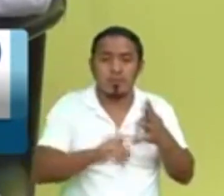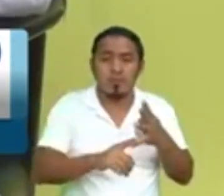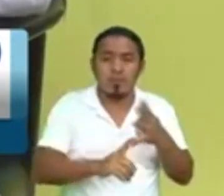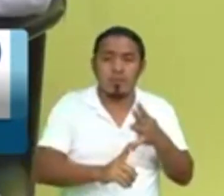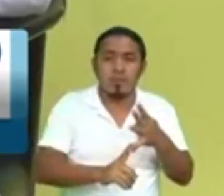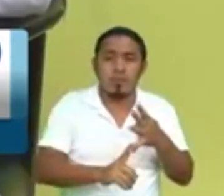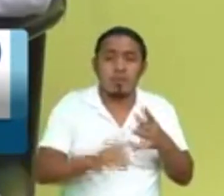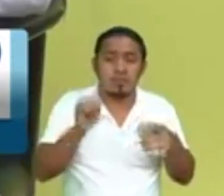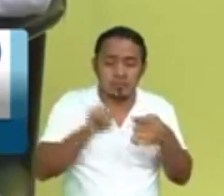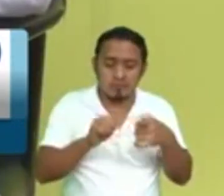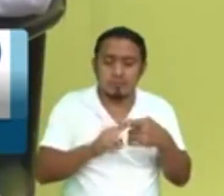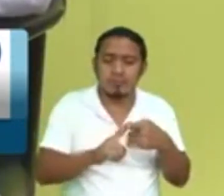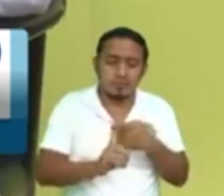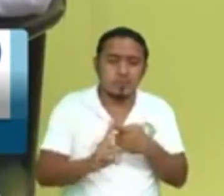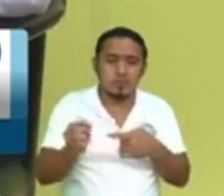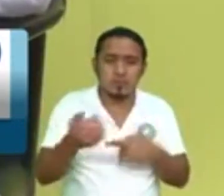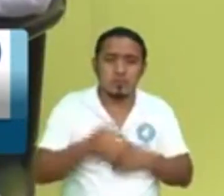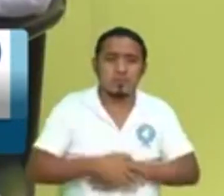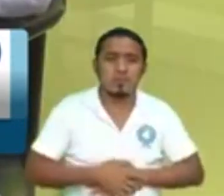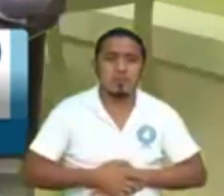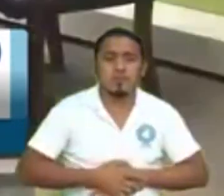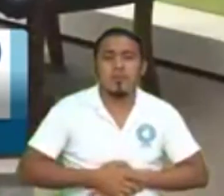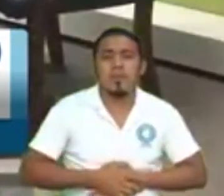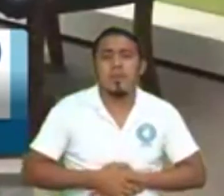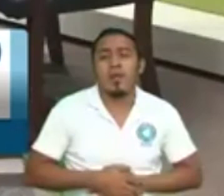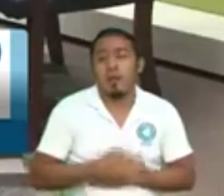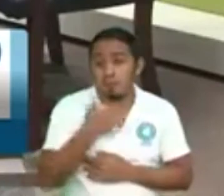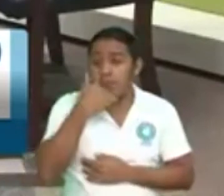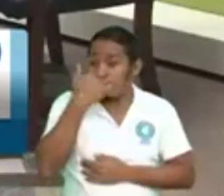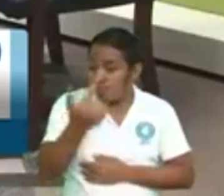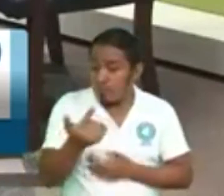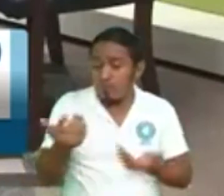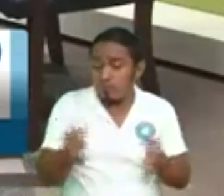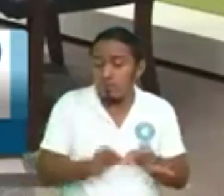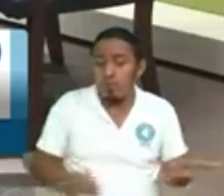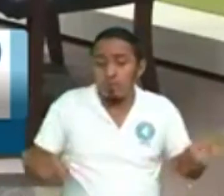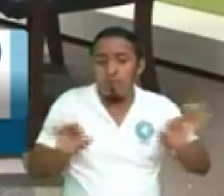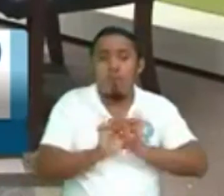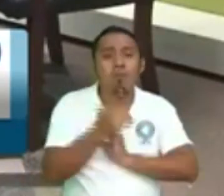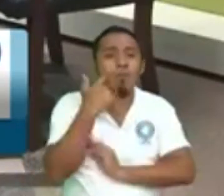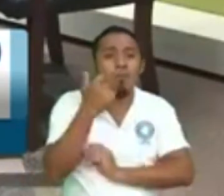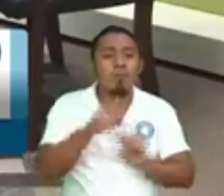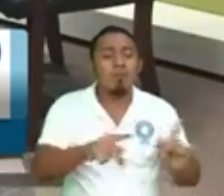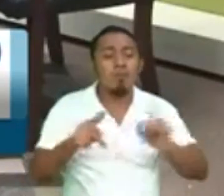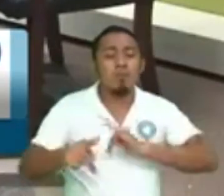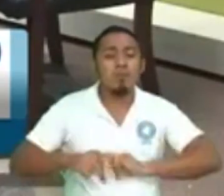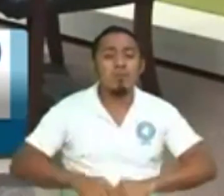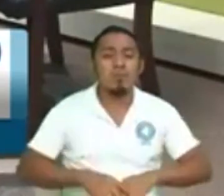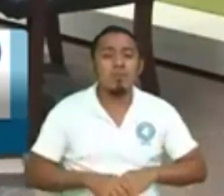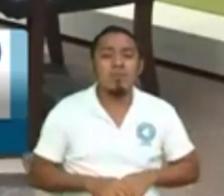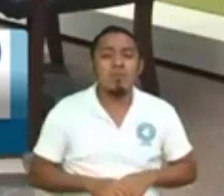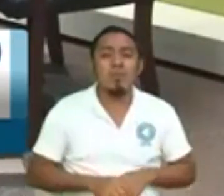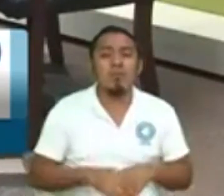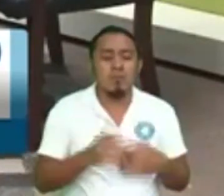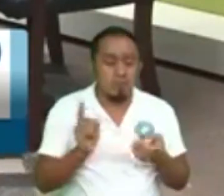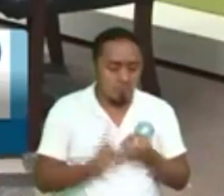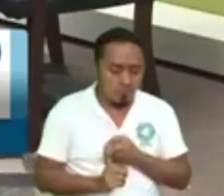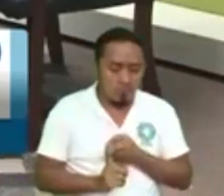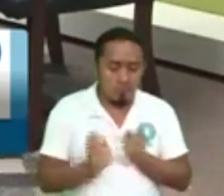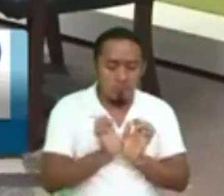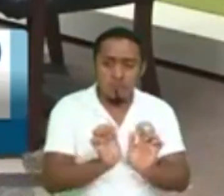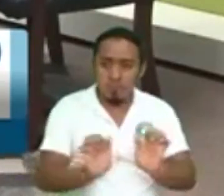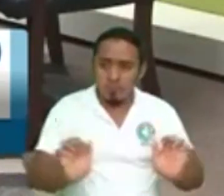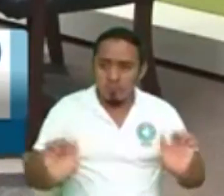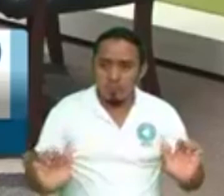alcoholismo fetal. En los leves, doctora, es bueno mencionarlo también para conocimiento de nuestra población. Pueden ser aquellos niños que tal